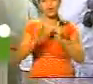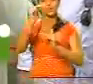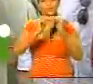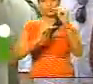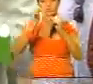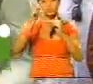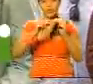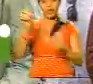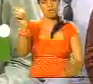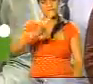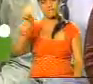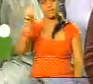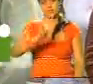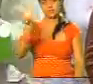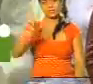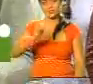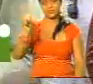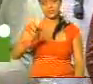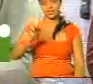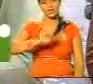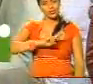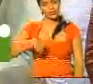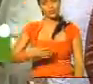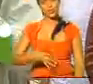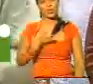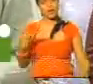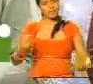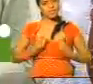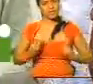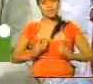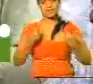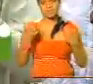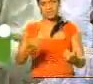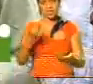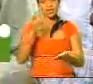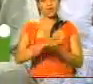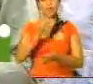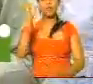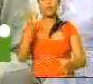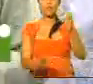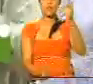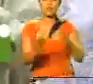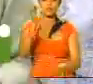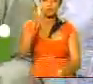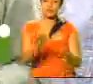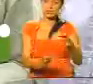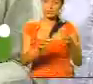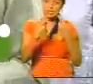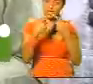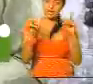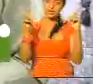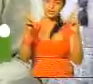construcción de la Venezuela, donde podamos vivir con dignidad, con justicia y con